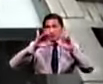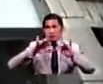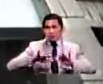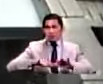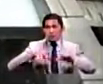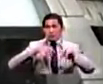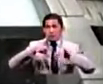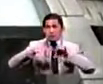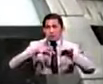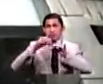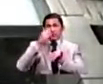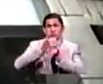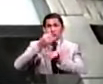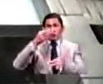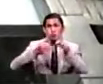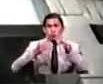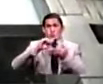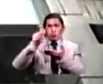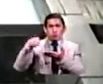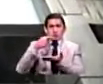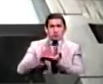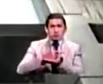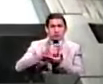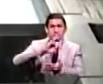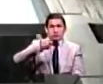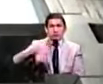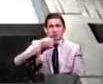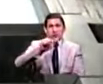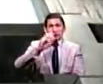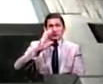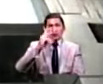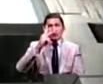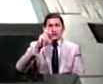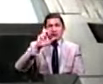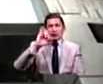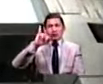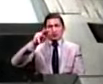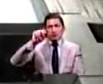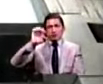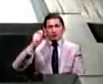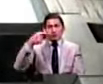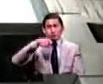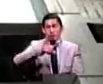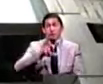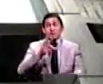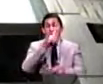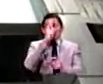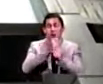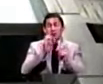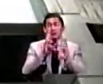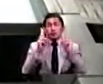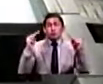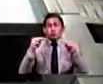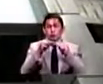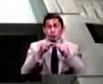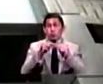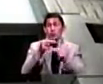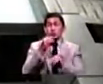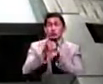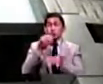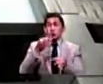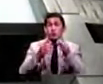archivo del Consejo de la Judicatura del Guayas. Jacqueline D., coordinadora provincial de talento humano del Consejo de la Judicatura del